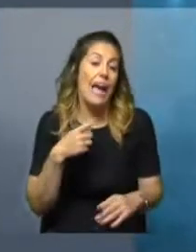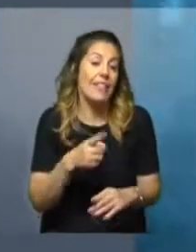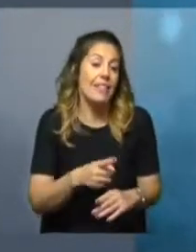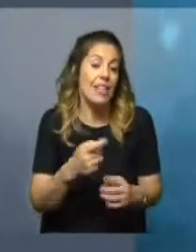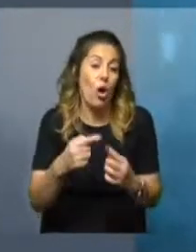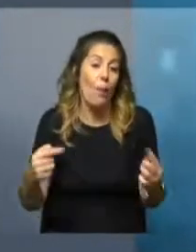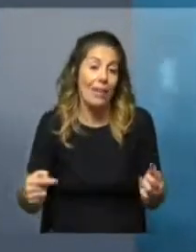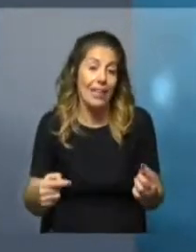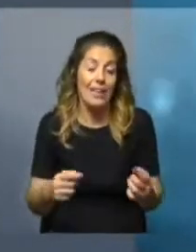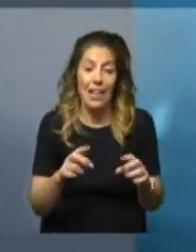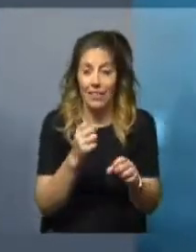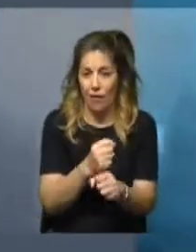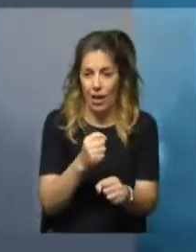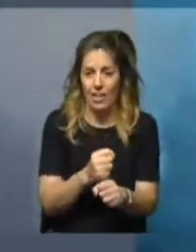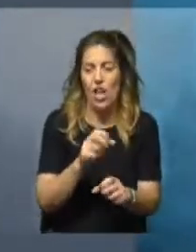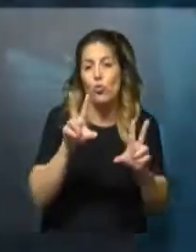qué material